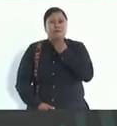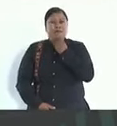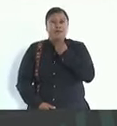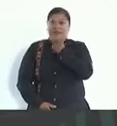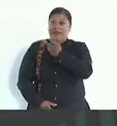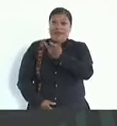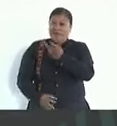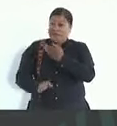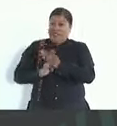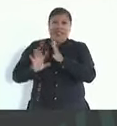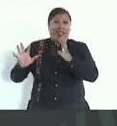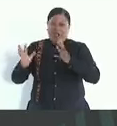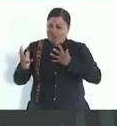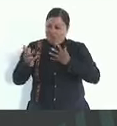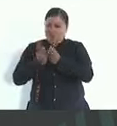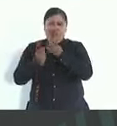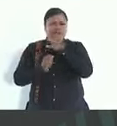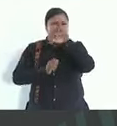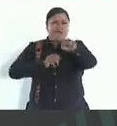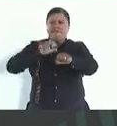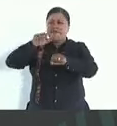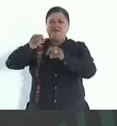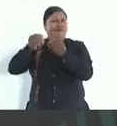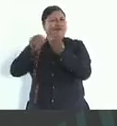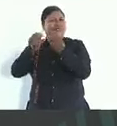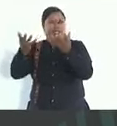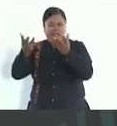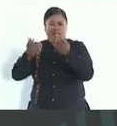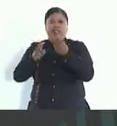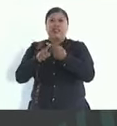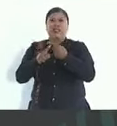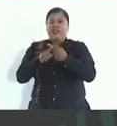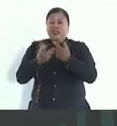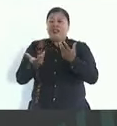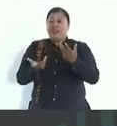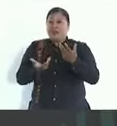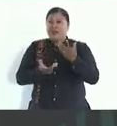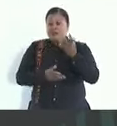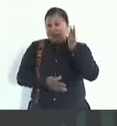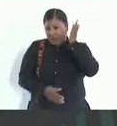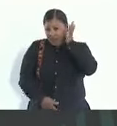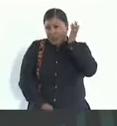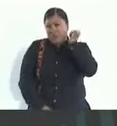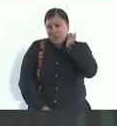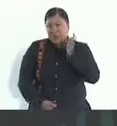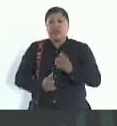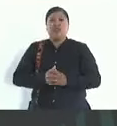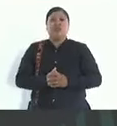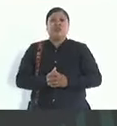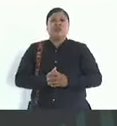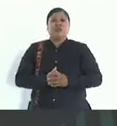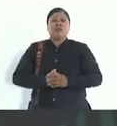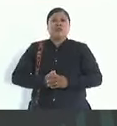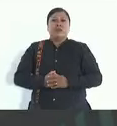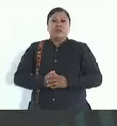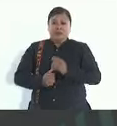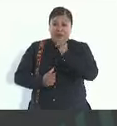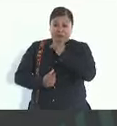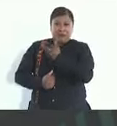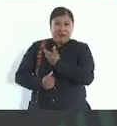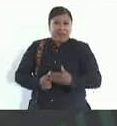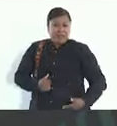juntos poder legislativo, poder ejecutivo y, sobre todo, gracias